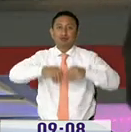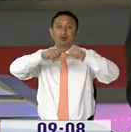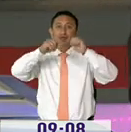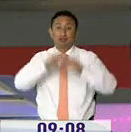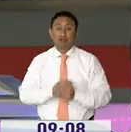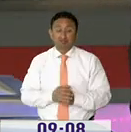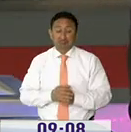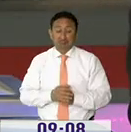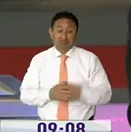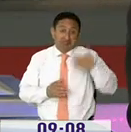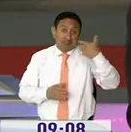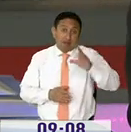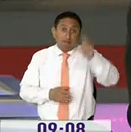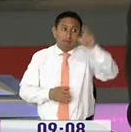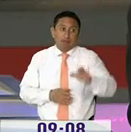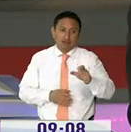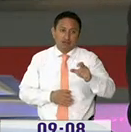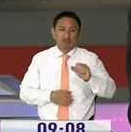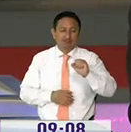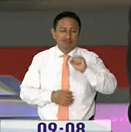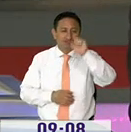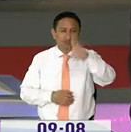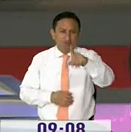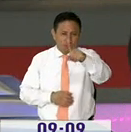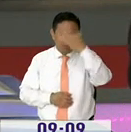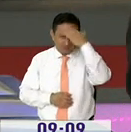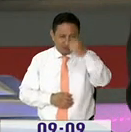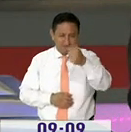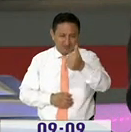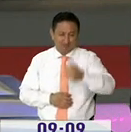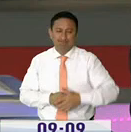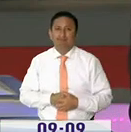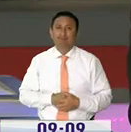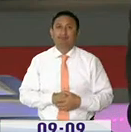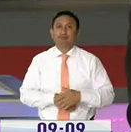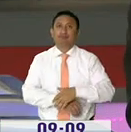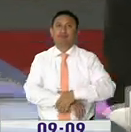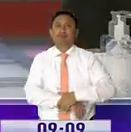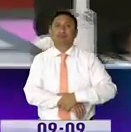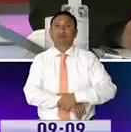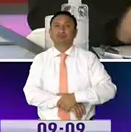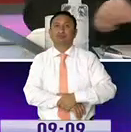en fin, la población tiene que ser generosa. Yo sé que son generosos. Veamos.